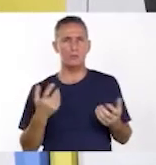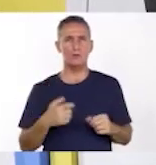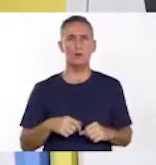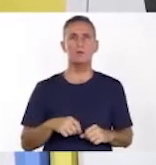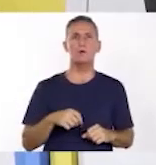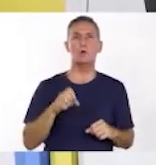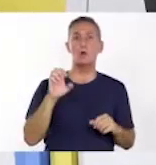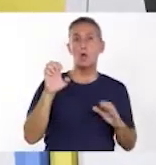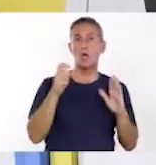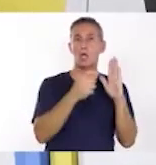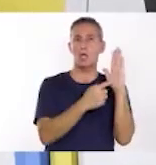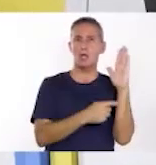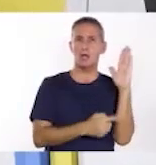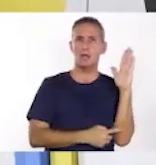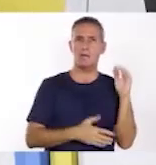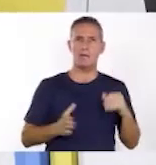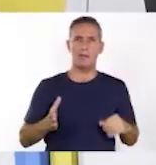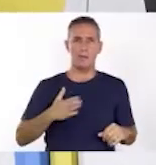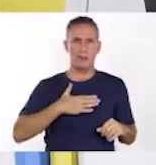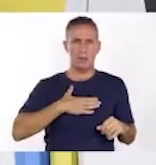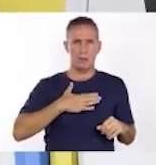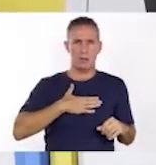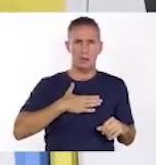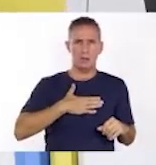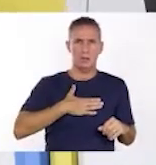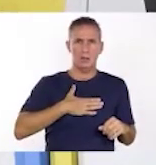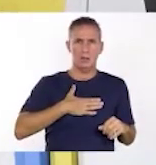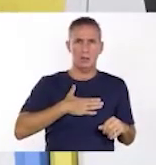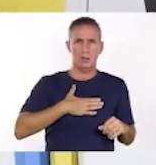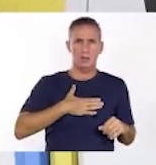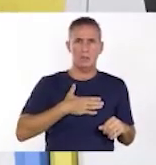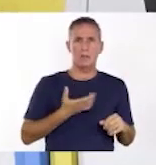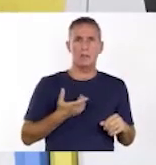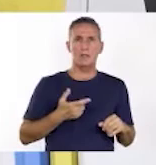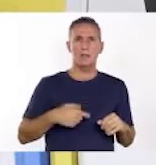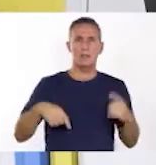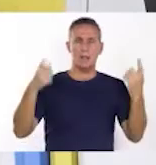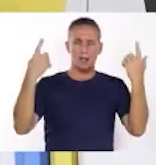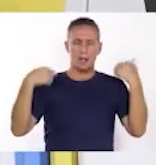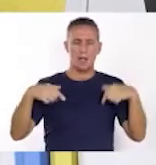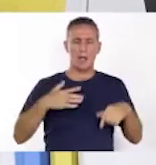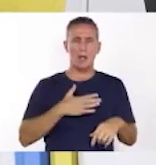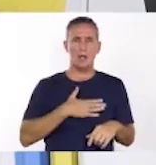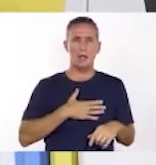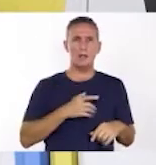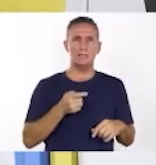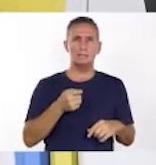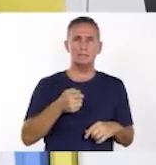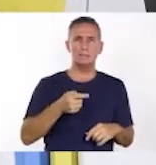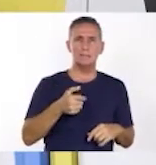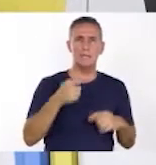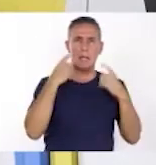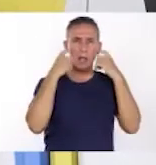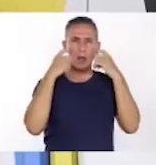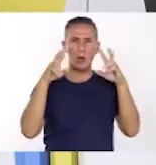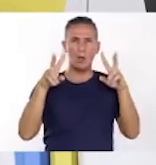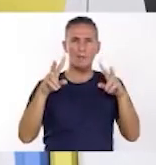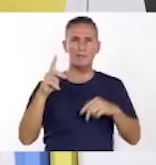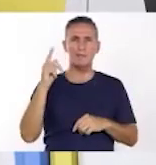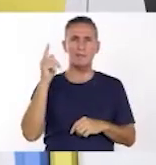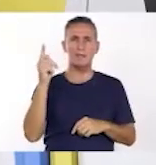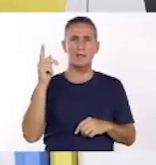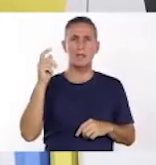Estos elementos autobiográficos muy importantes porque tienen que ver muy de cerca con la vida de